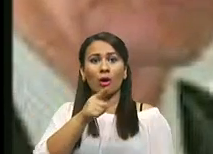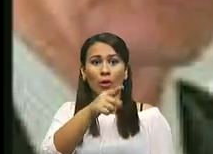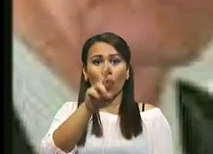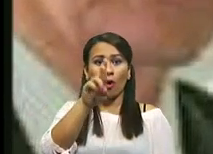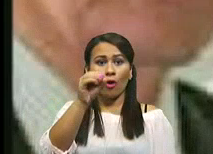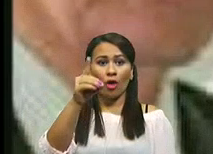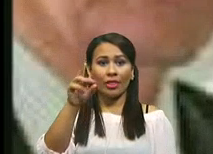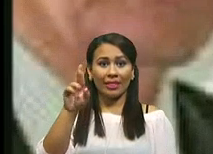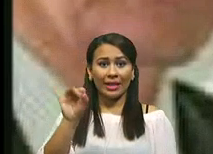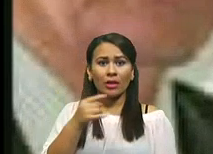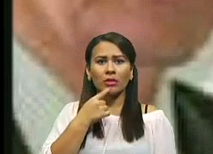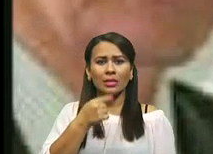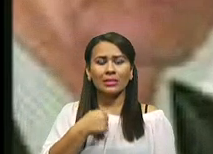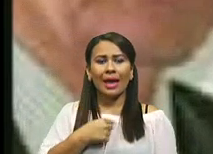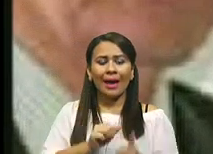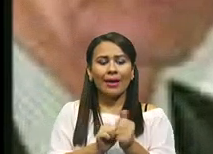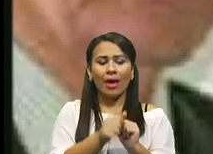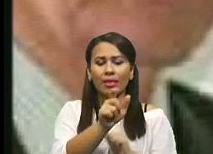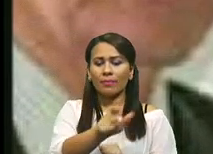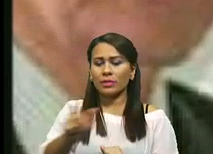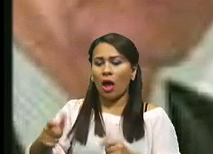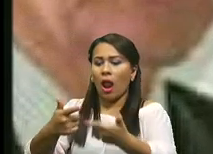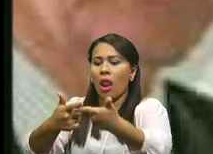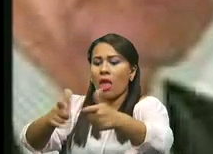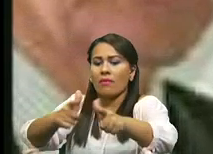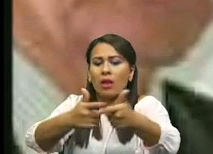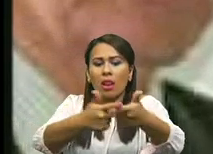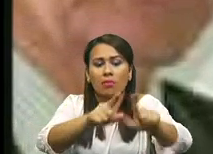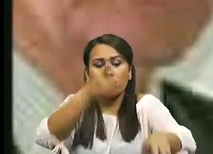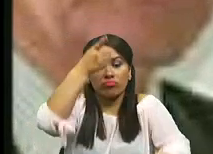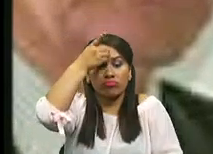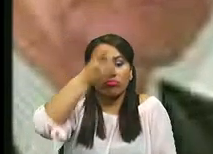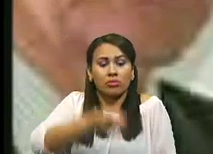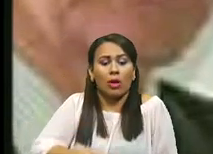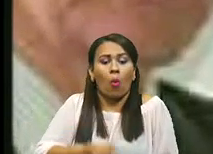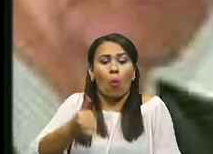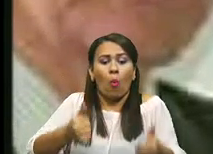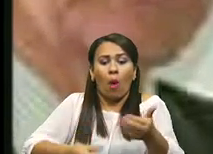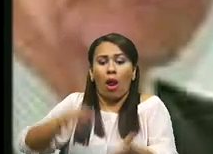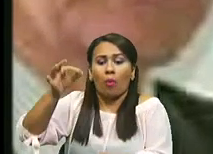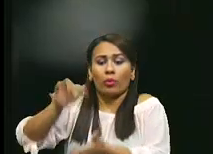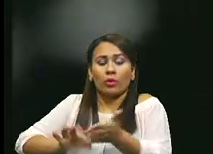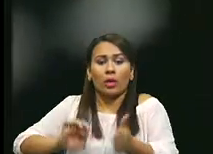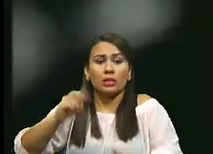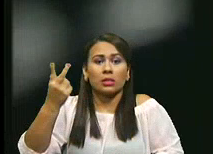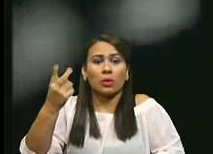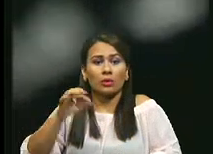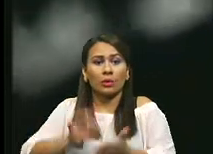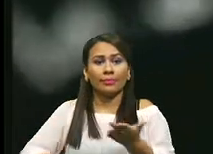Borja aseguró que cada ciudadano es libre en decidir por qué candidato votar en segunda vuelta.